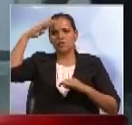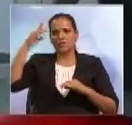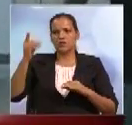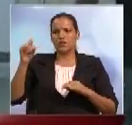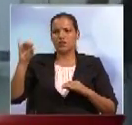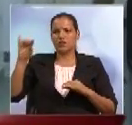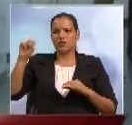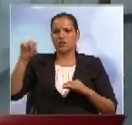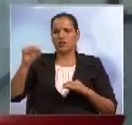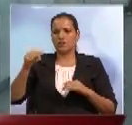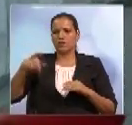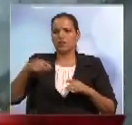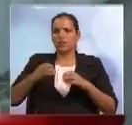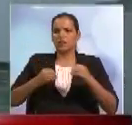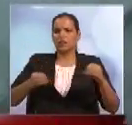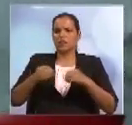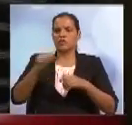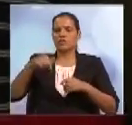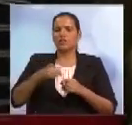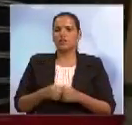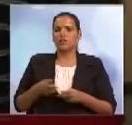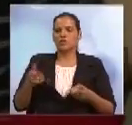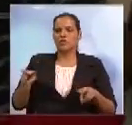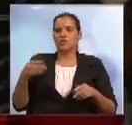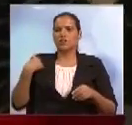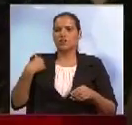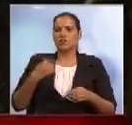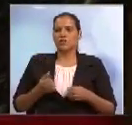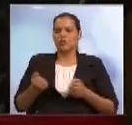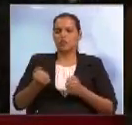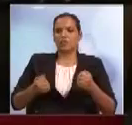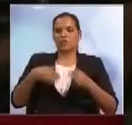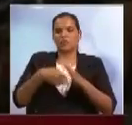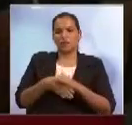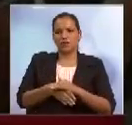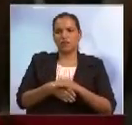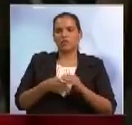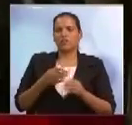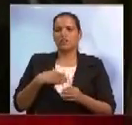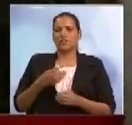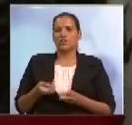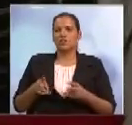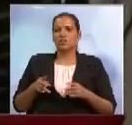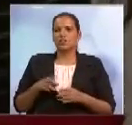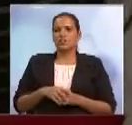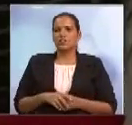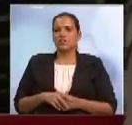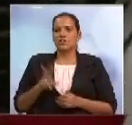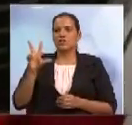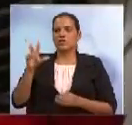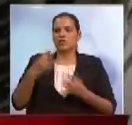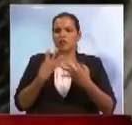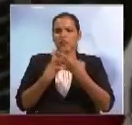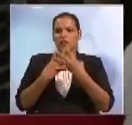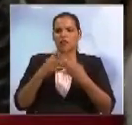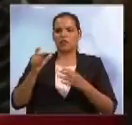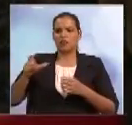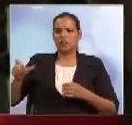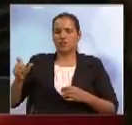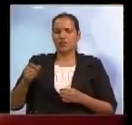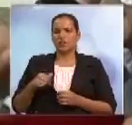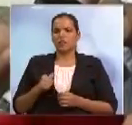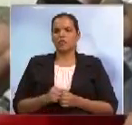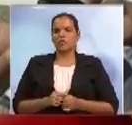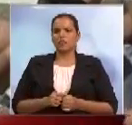tengan su departamento además contaba con parqueadero cuartos para efectivos y tres celdas para las personas que sean detenidas